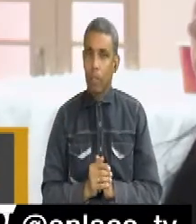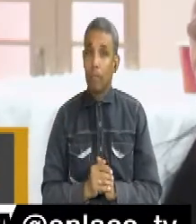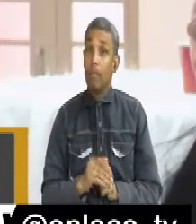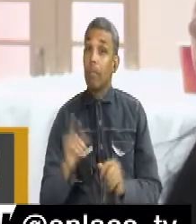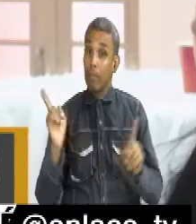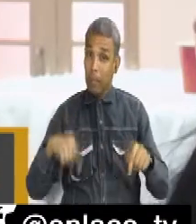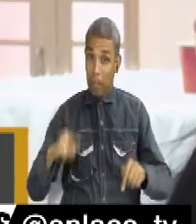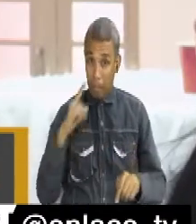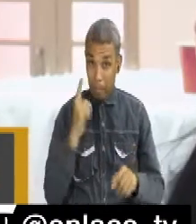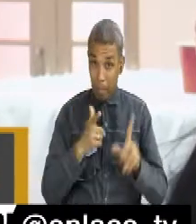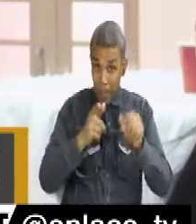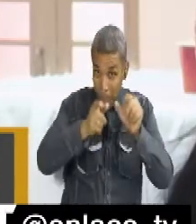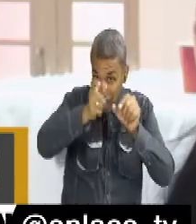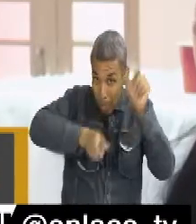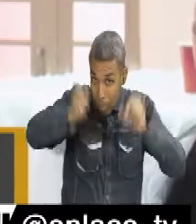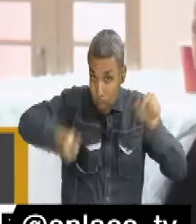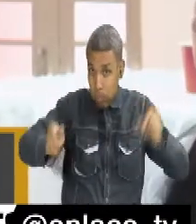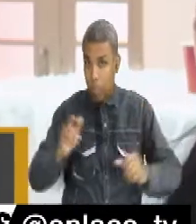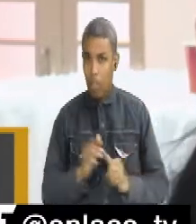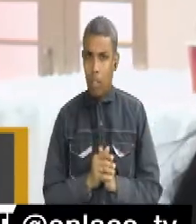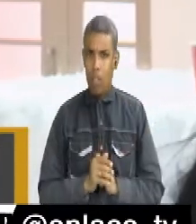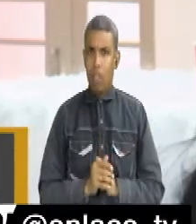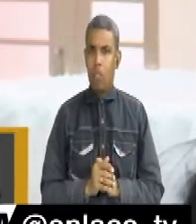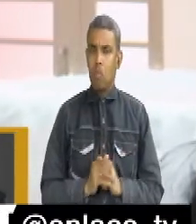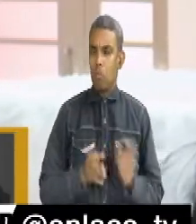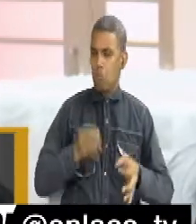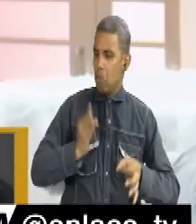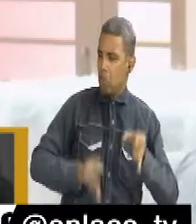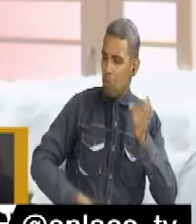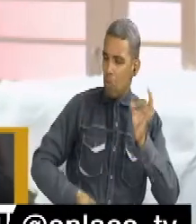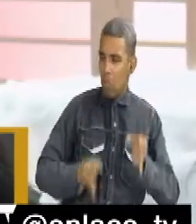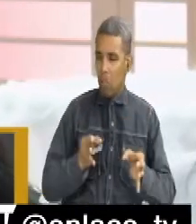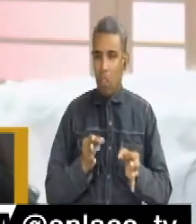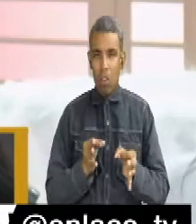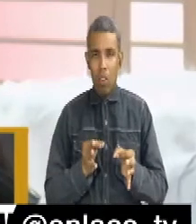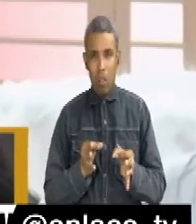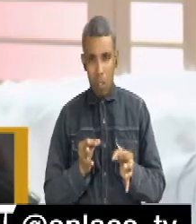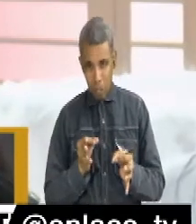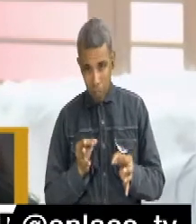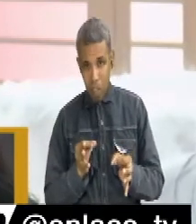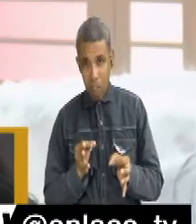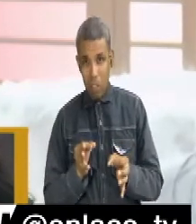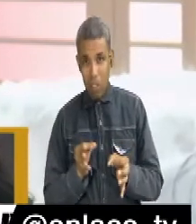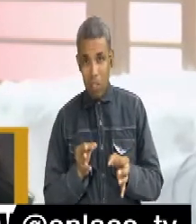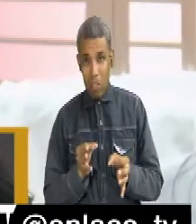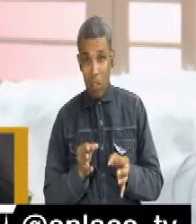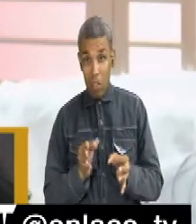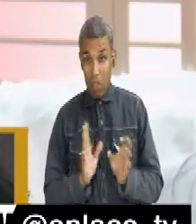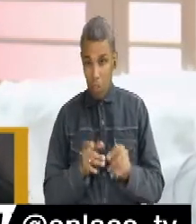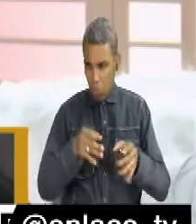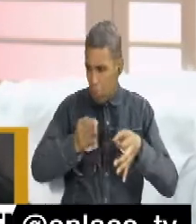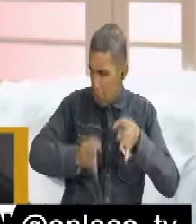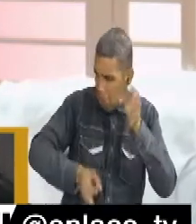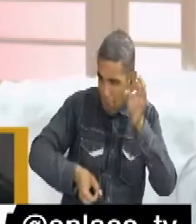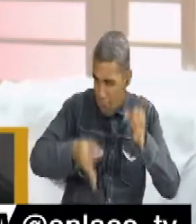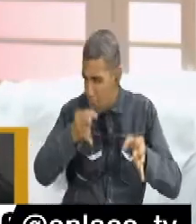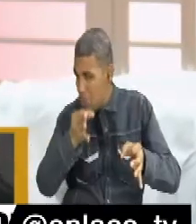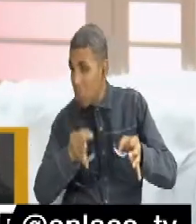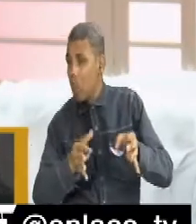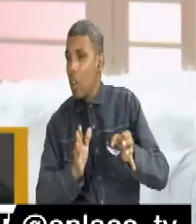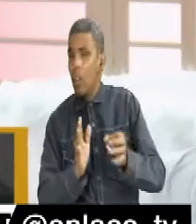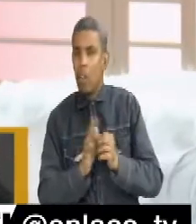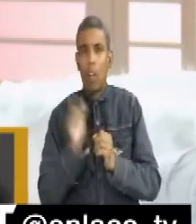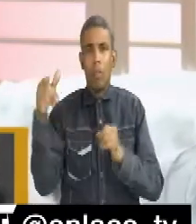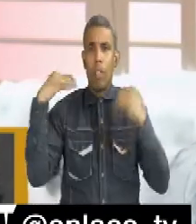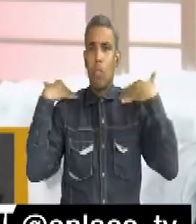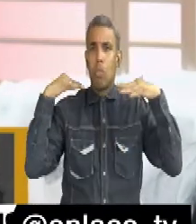jurados de votación, sobre todo a la parte rural, porque en este momento no existe transporte para garantizar que los jurados de votación estén en el sector